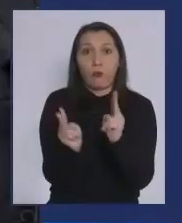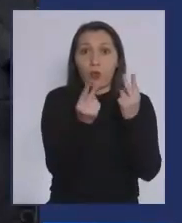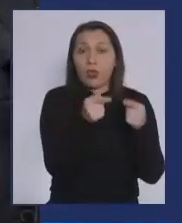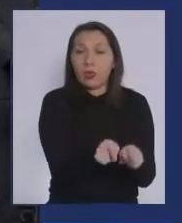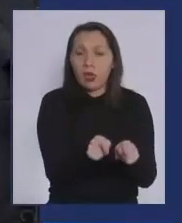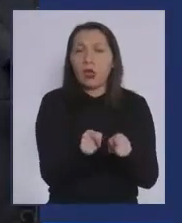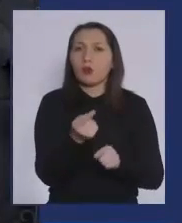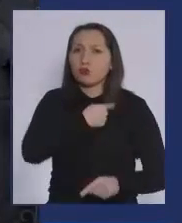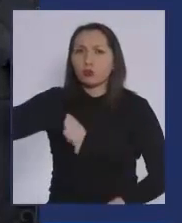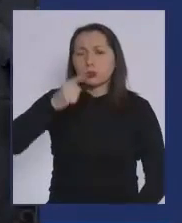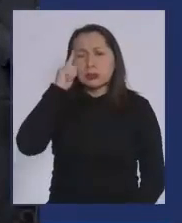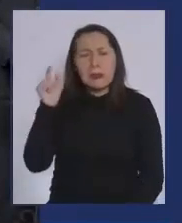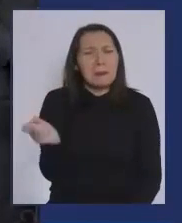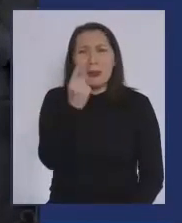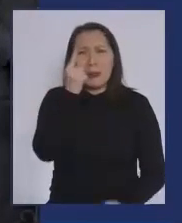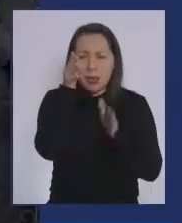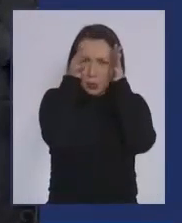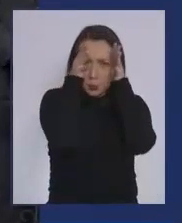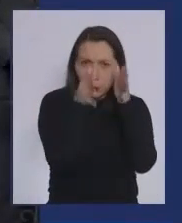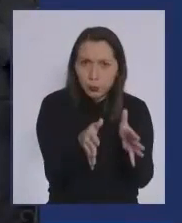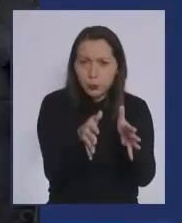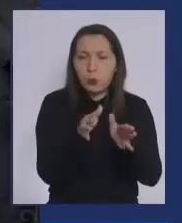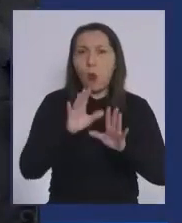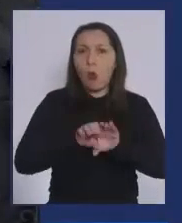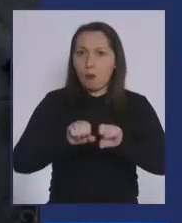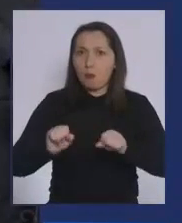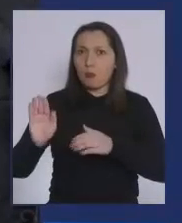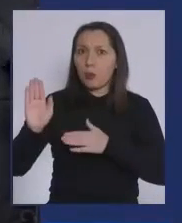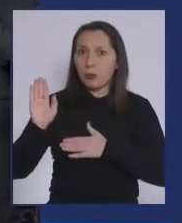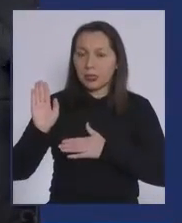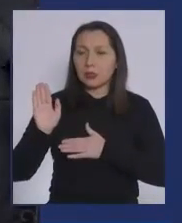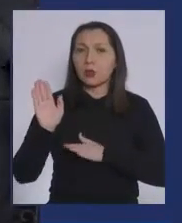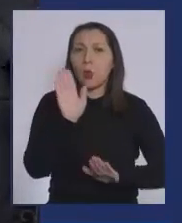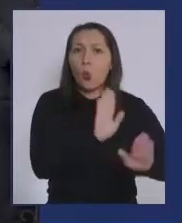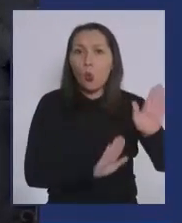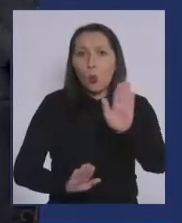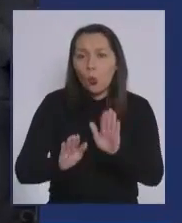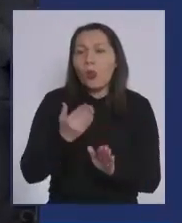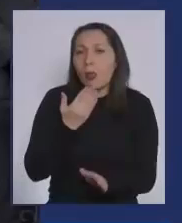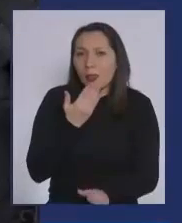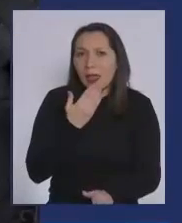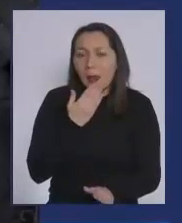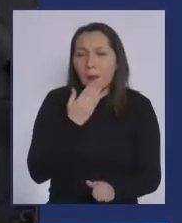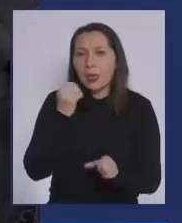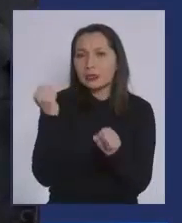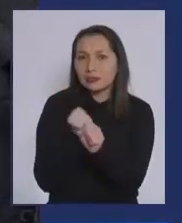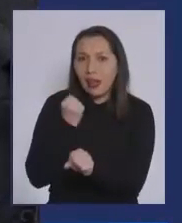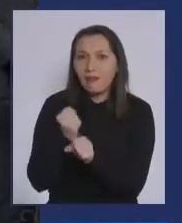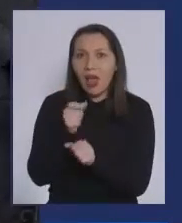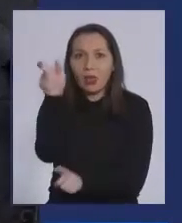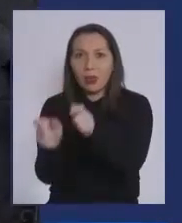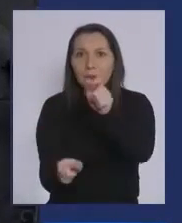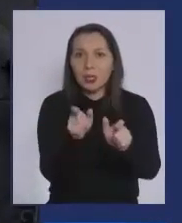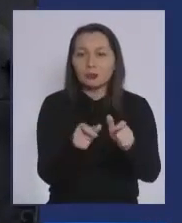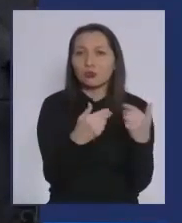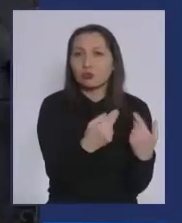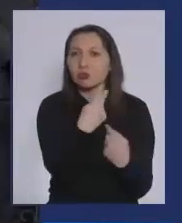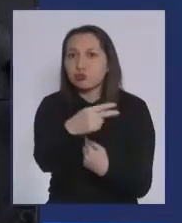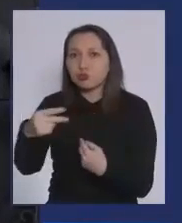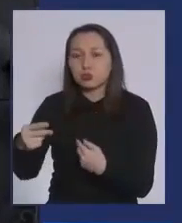constituye nuestra primera prioridad y compromiso y proteger también los empleos de los trabajadores